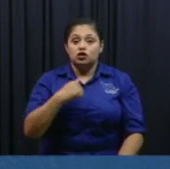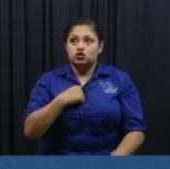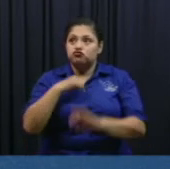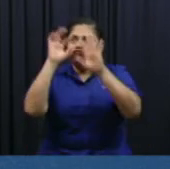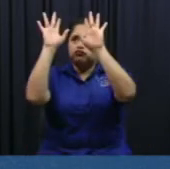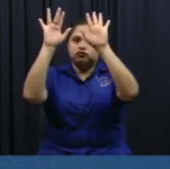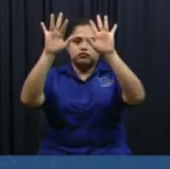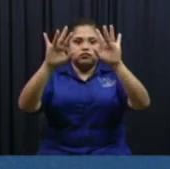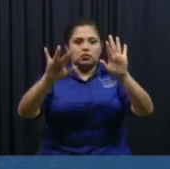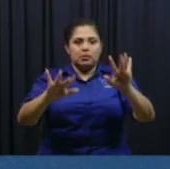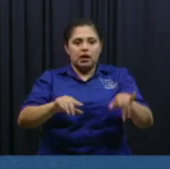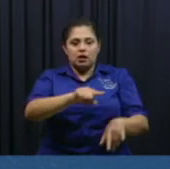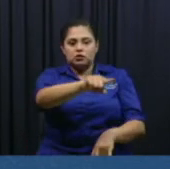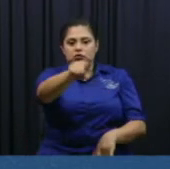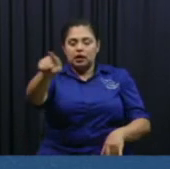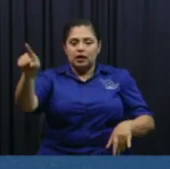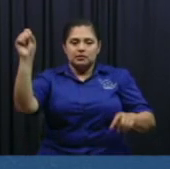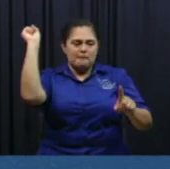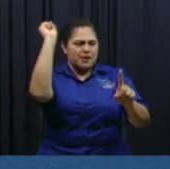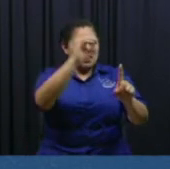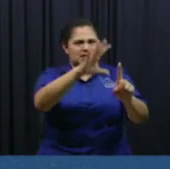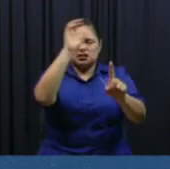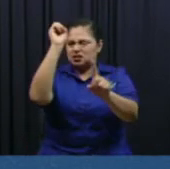derramaré sobre ustedes bendiciones